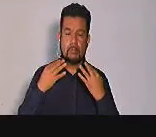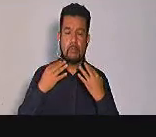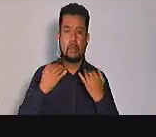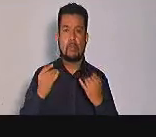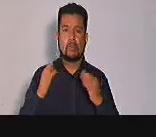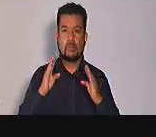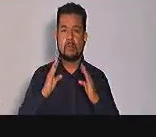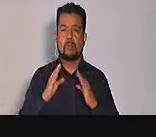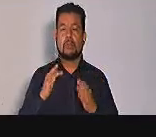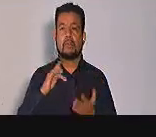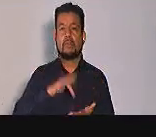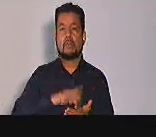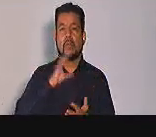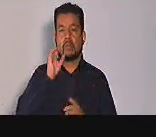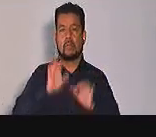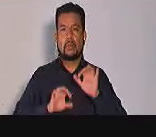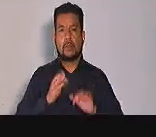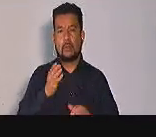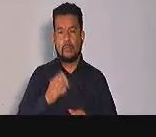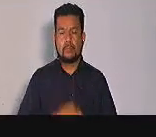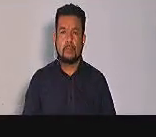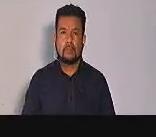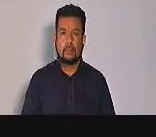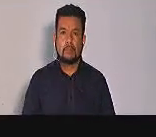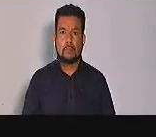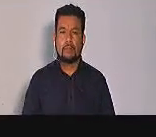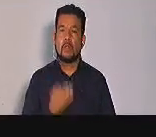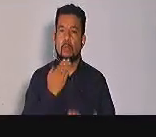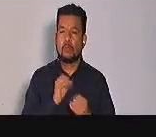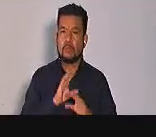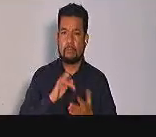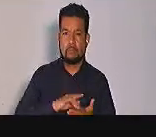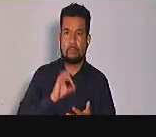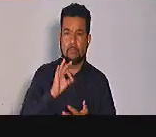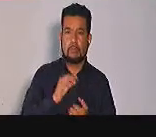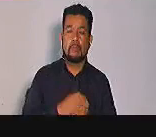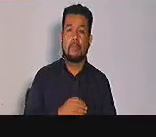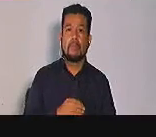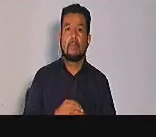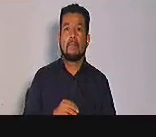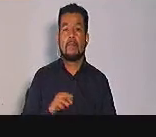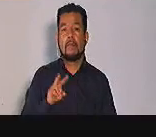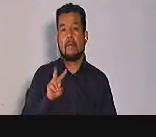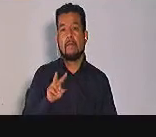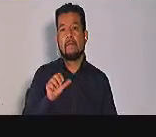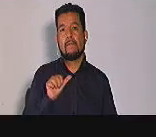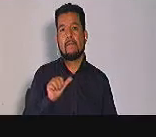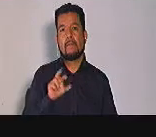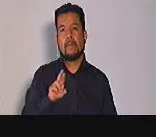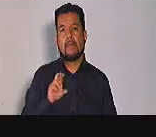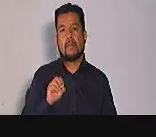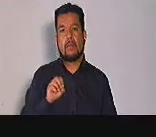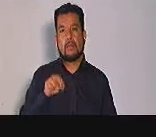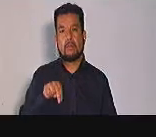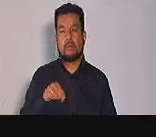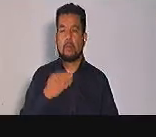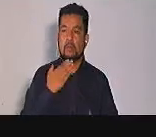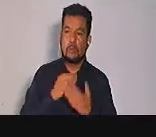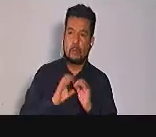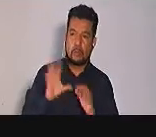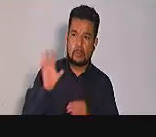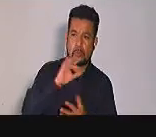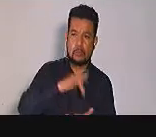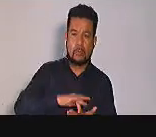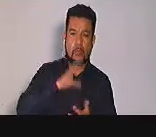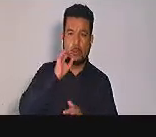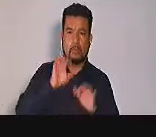el día de hoy, presente, señor secretario. Concejal Lisandro, buen día, copiada su asistencia. Barón Ochoa Ferney. Buenos días para todos,